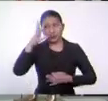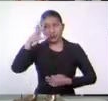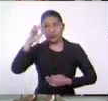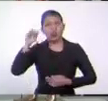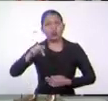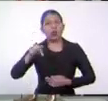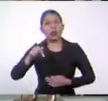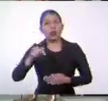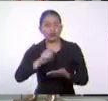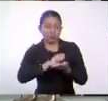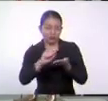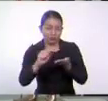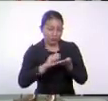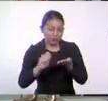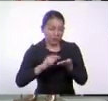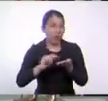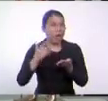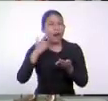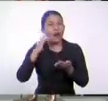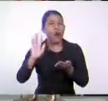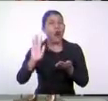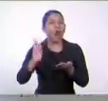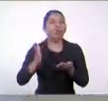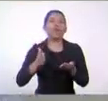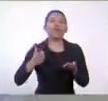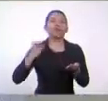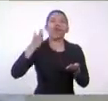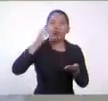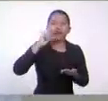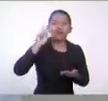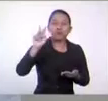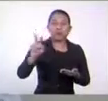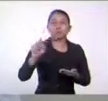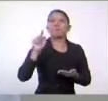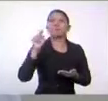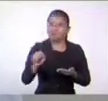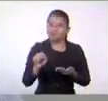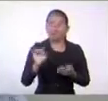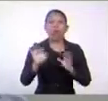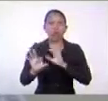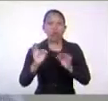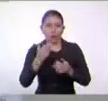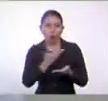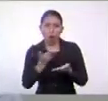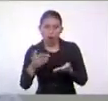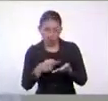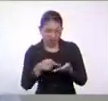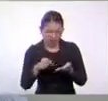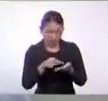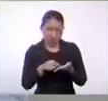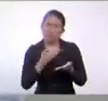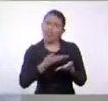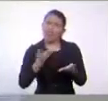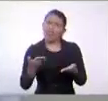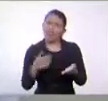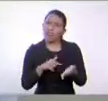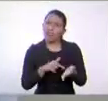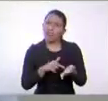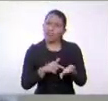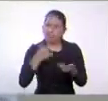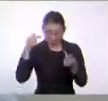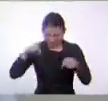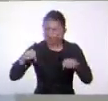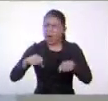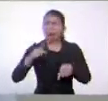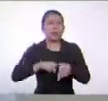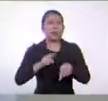son literatura de anticipación, pues en ellas se encuentran artefactos o dispositivos que para el momento